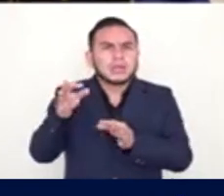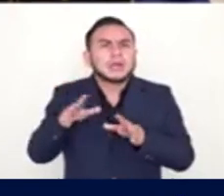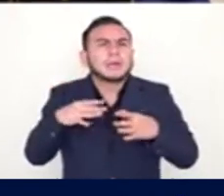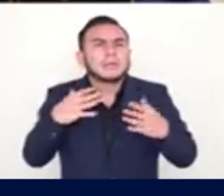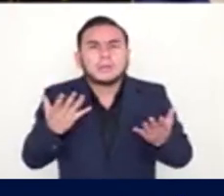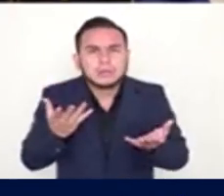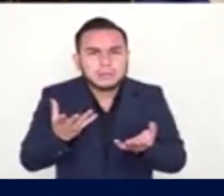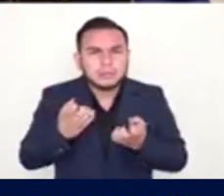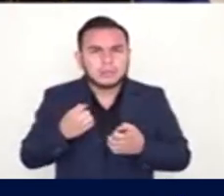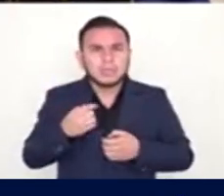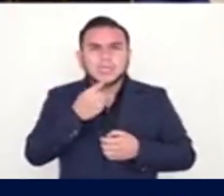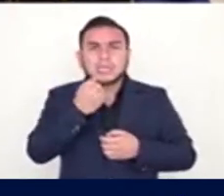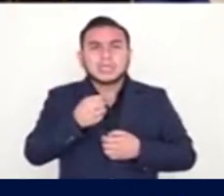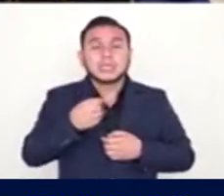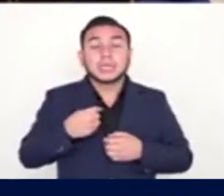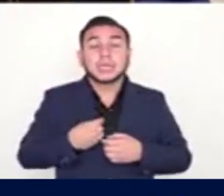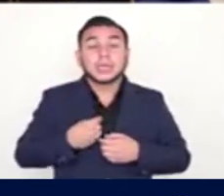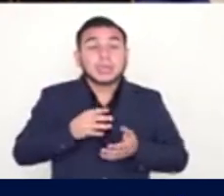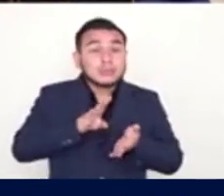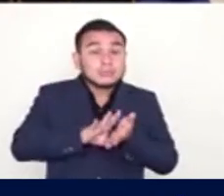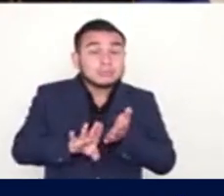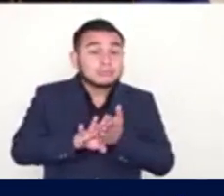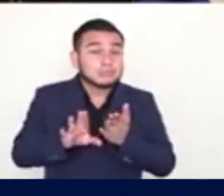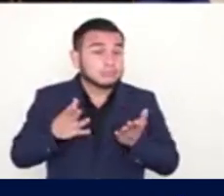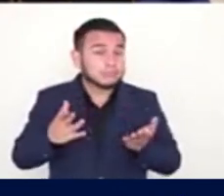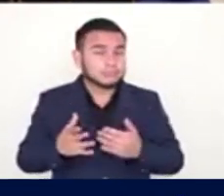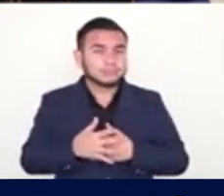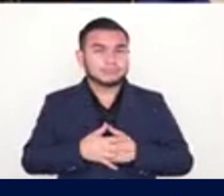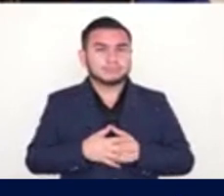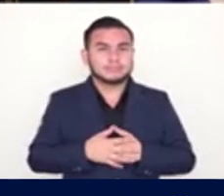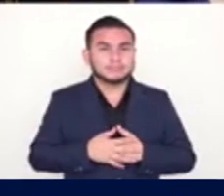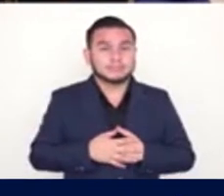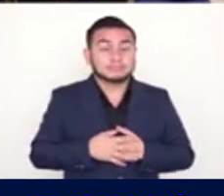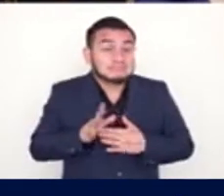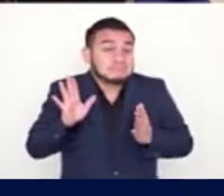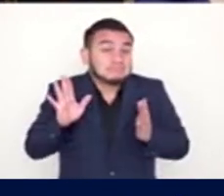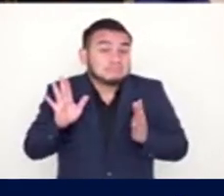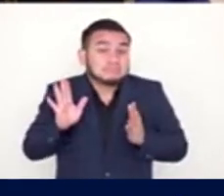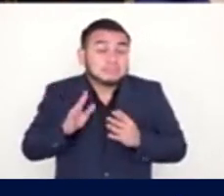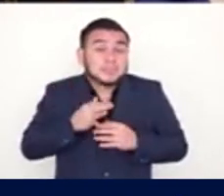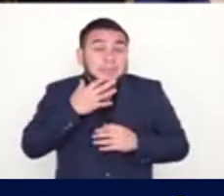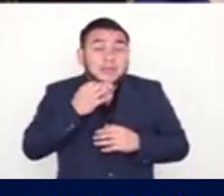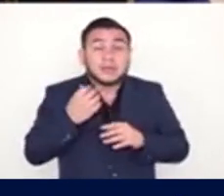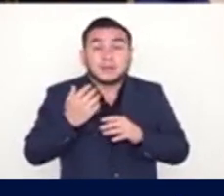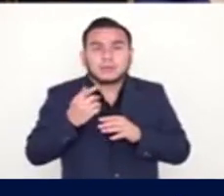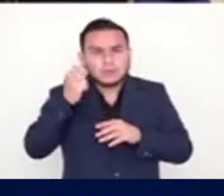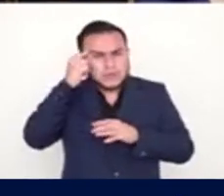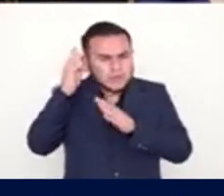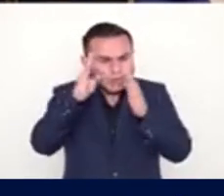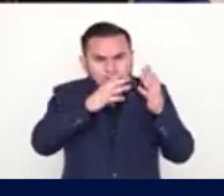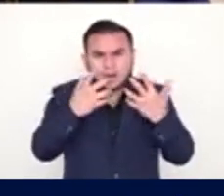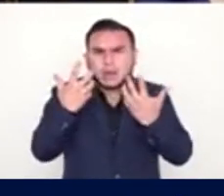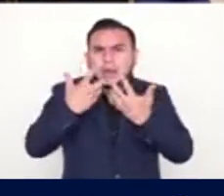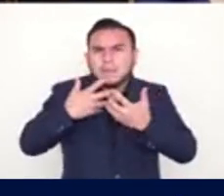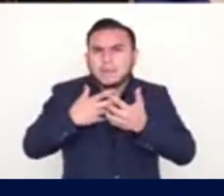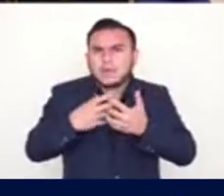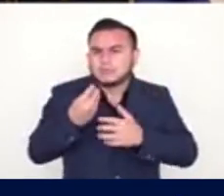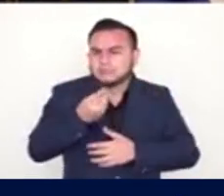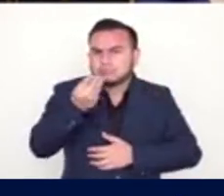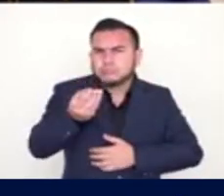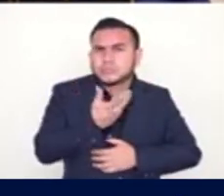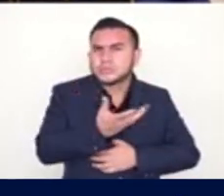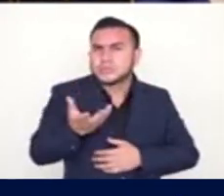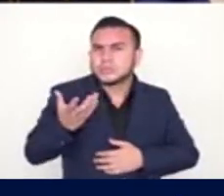entregar los documentos de quiénes son sus donantes? No tiene sentido. Si es lógico que cualquier empresa va a entregar sus